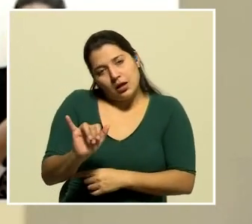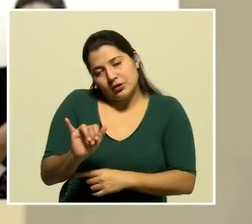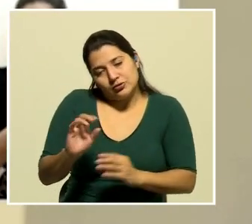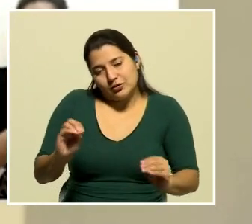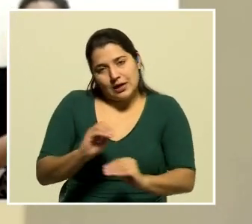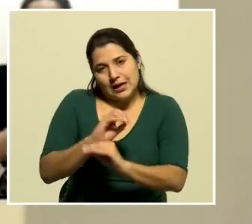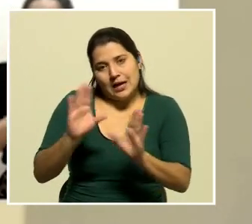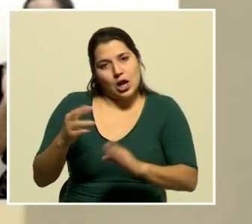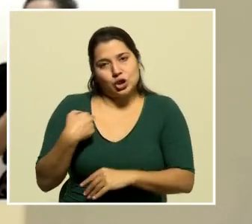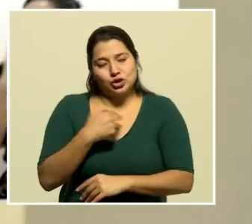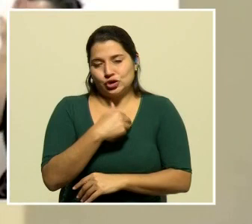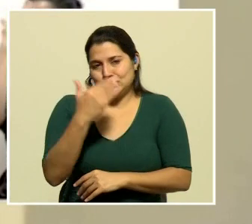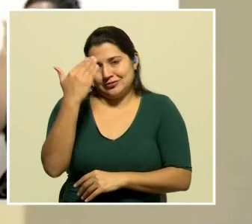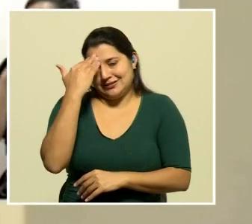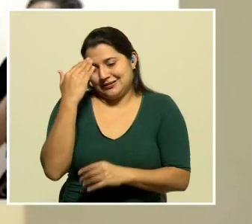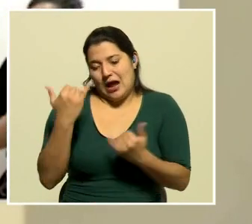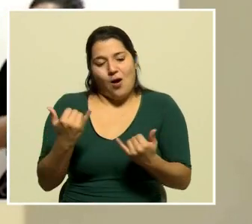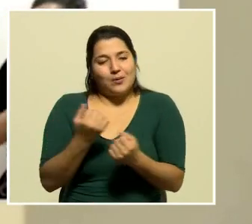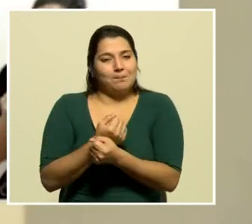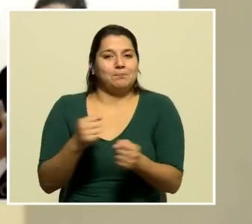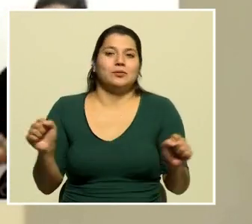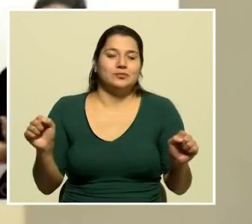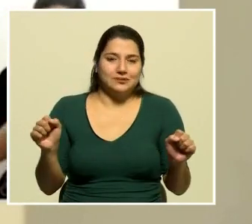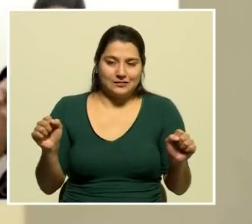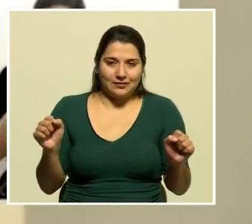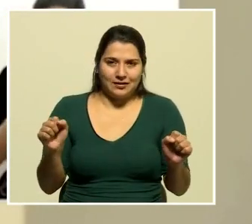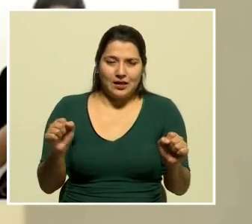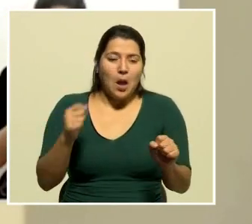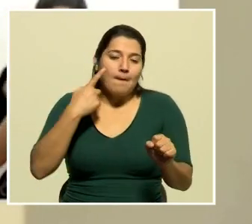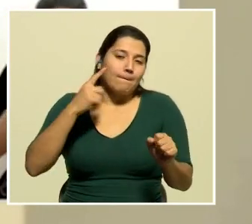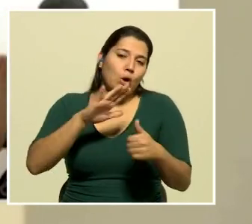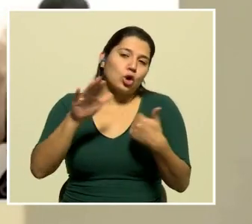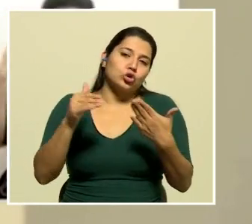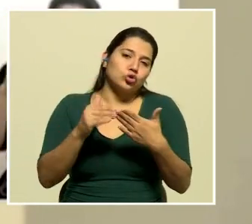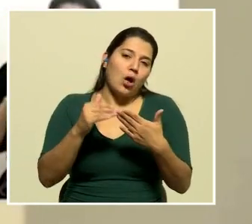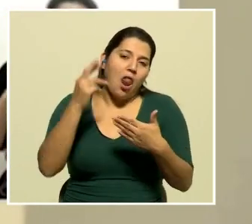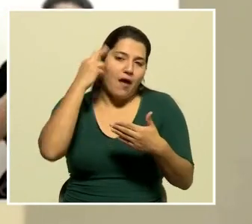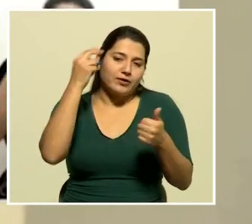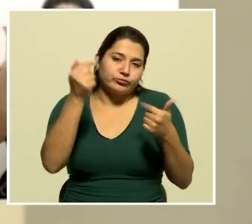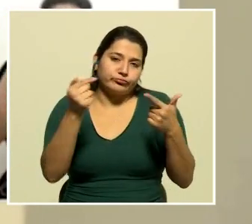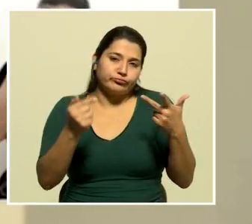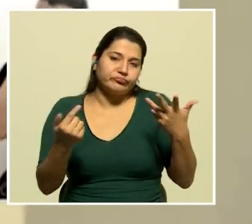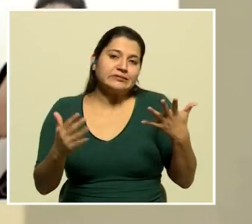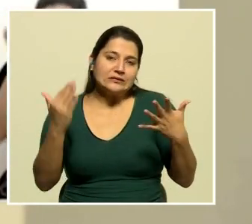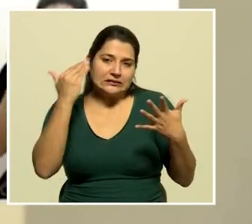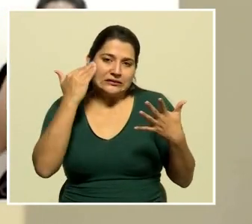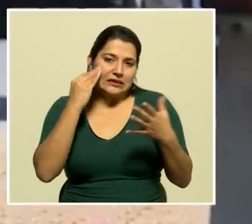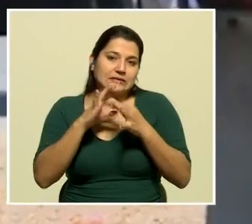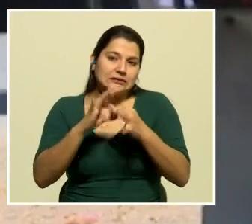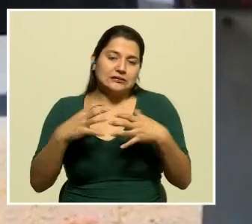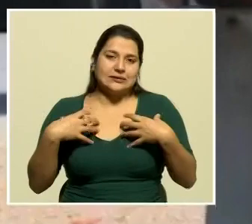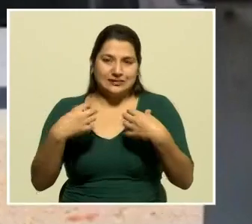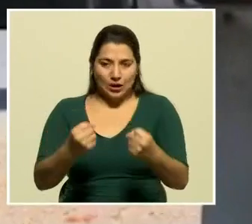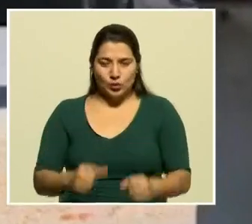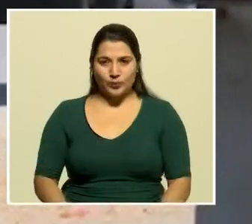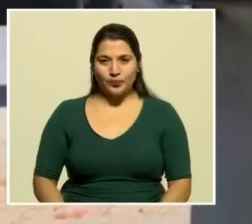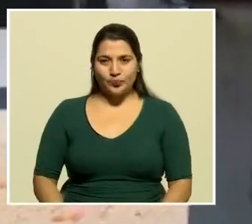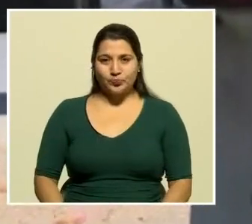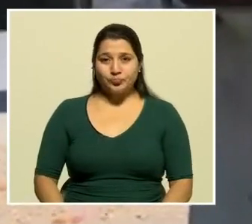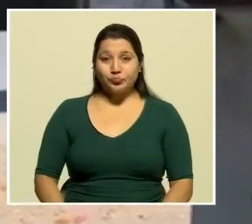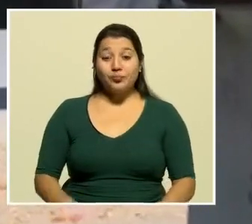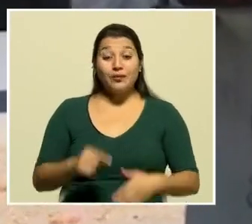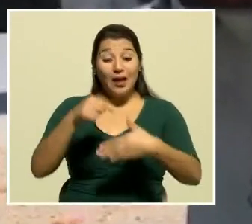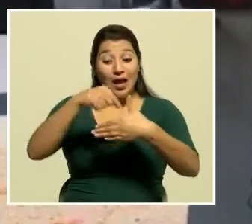supuesto, sabemos que es imposible en estas circunstancias por todas las razones que ya conocemos de índole sanitaria. En total, entre